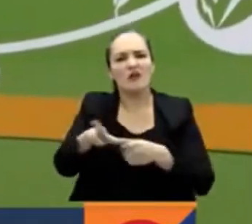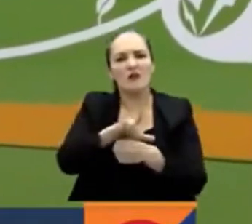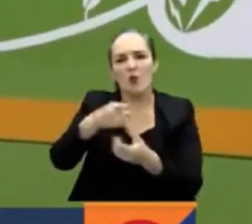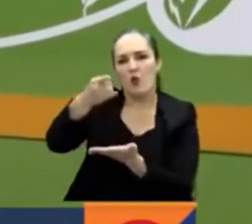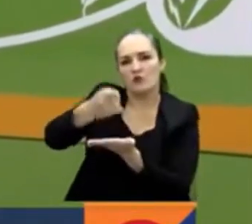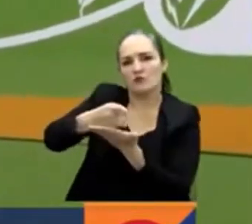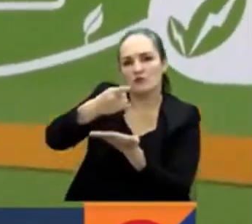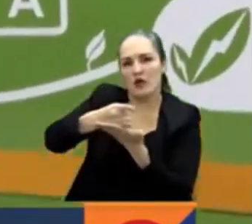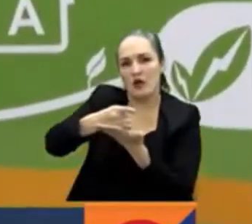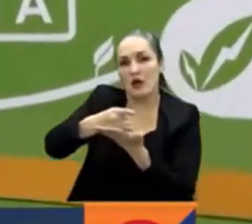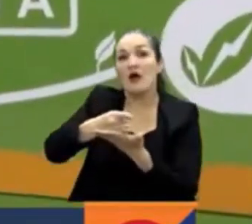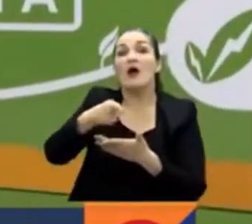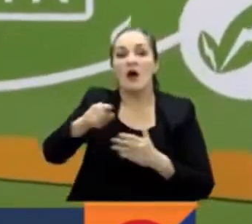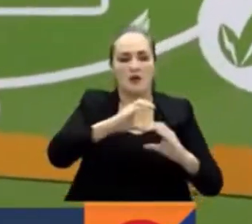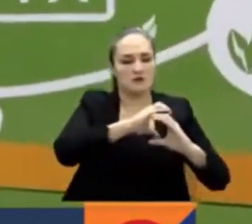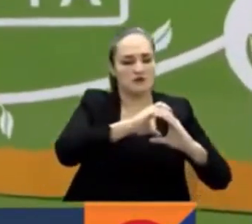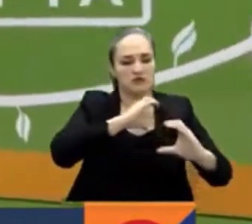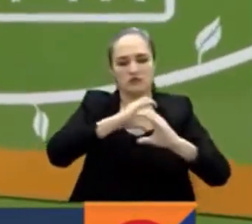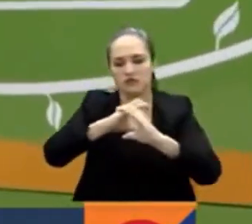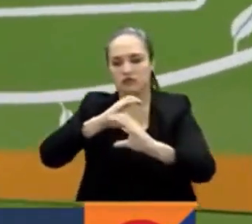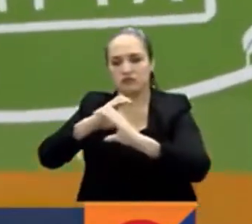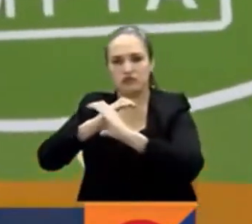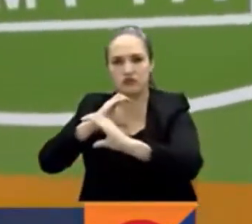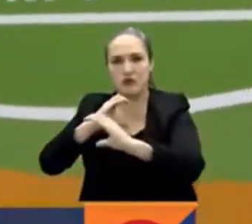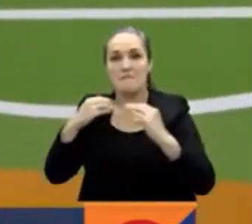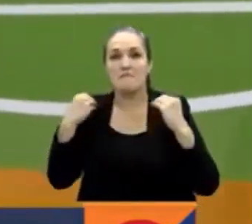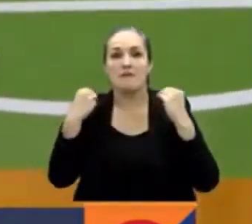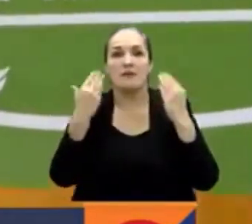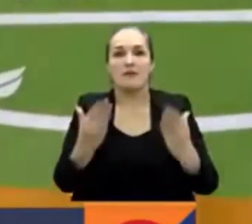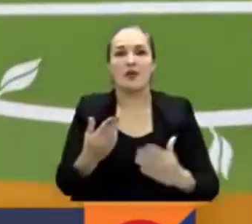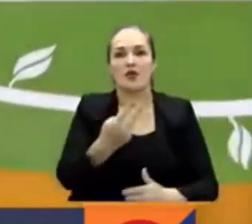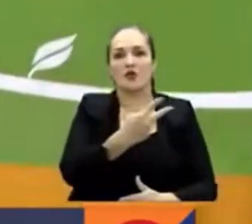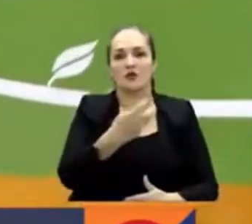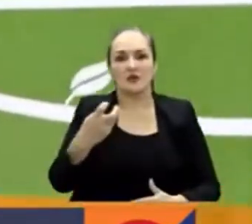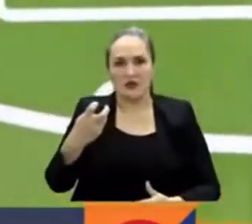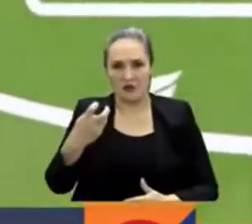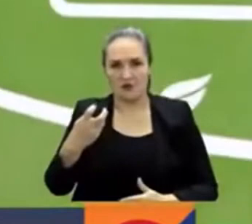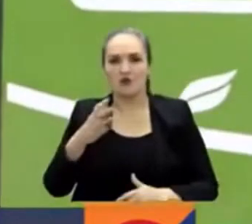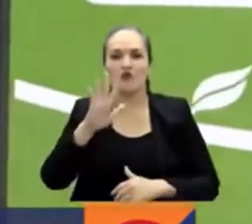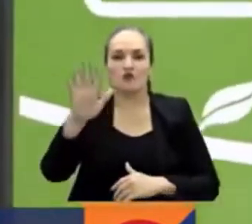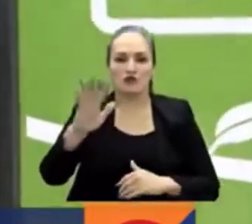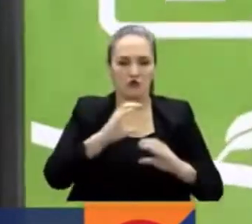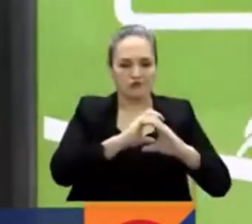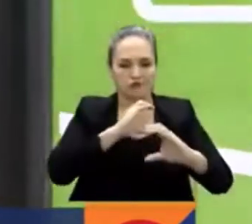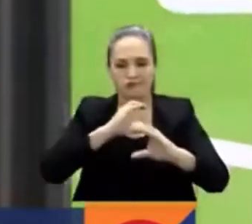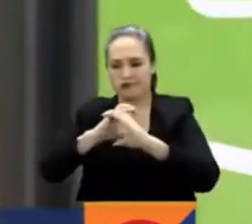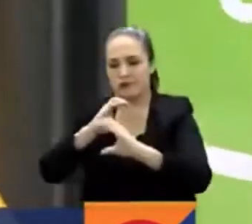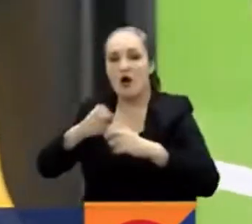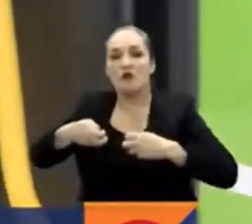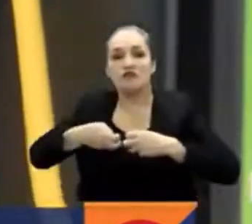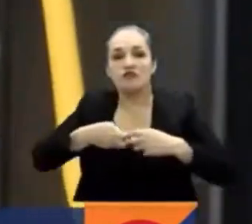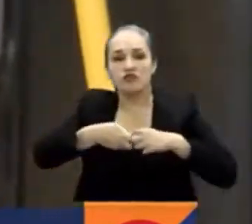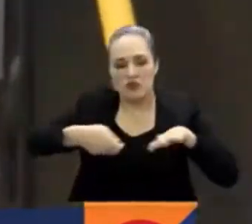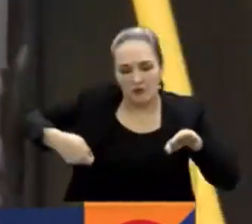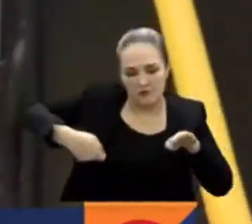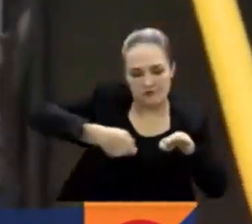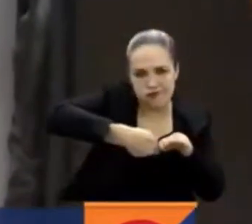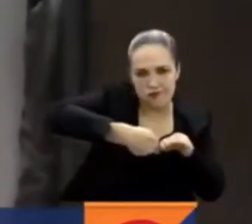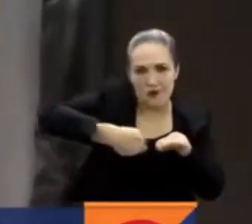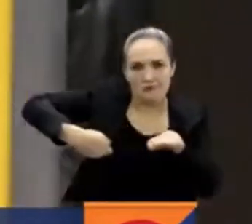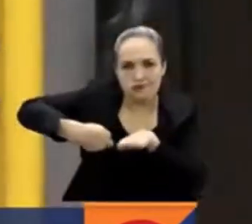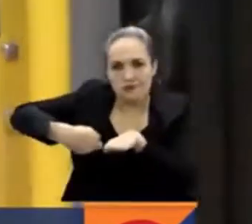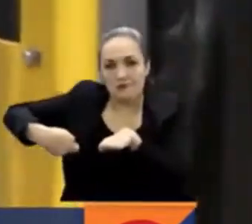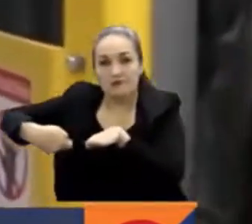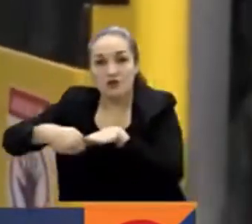entregarán 229 buses eléctricos con 108 cargadores. Con esta entrega ya son 1.290